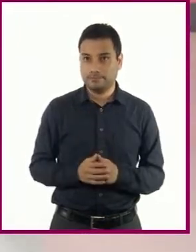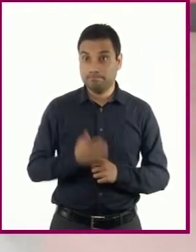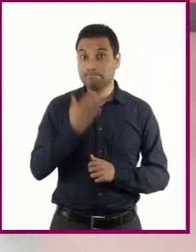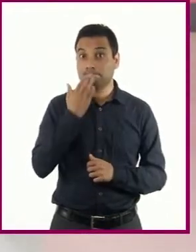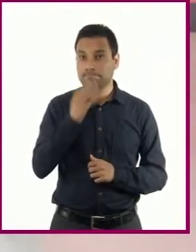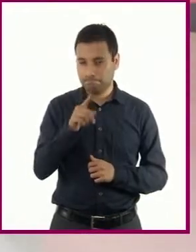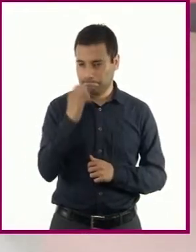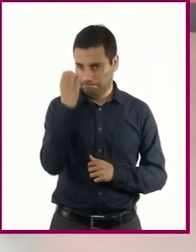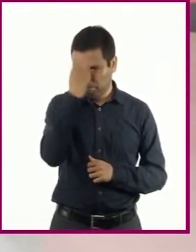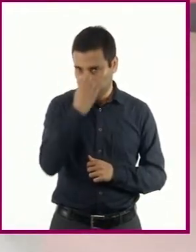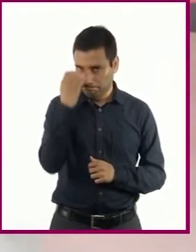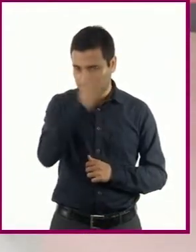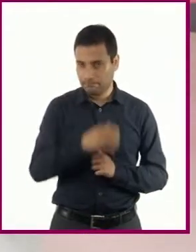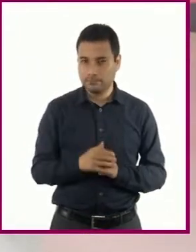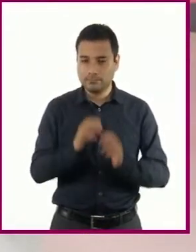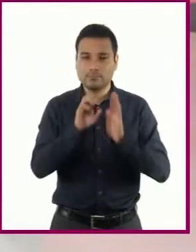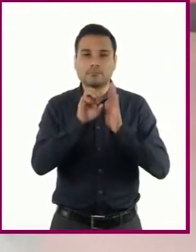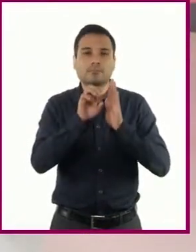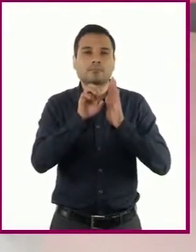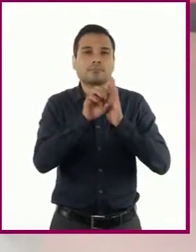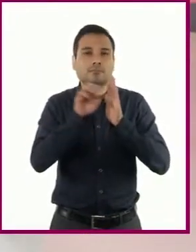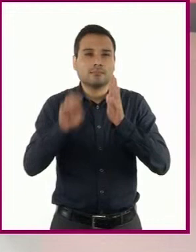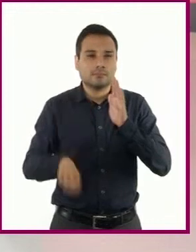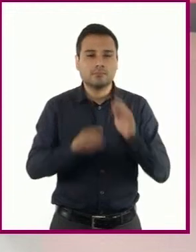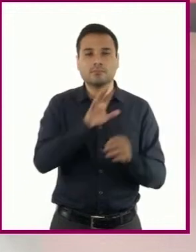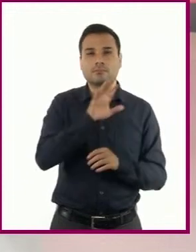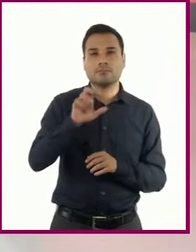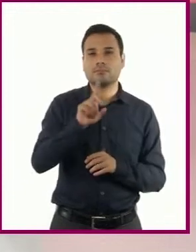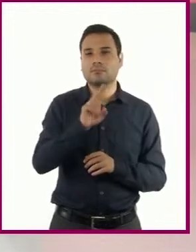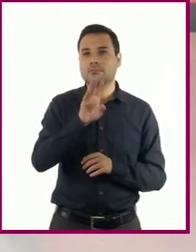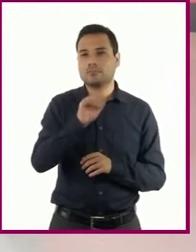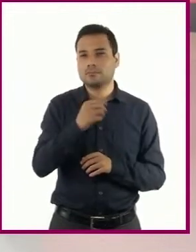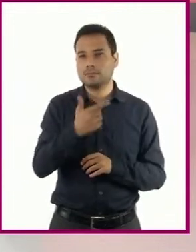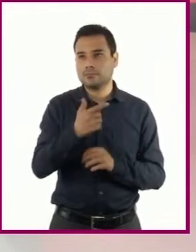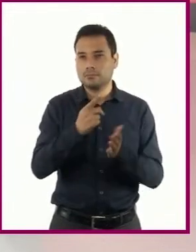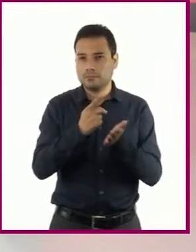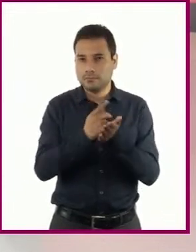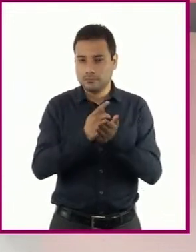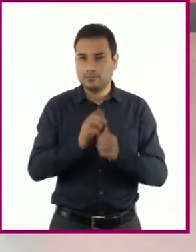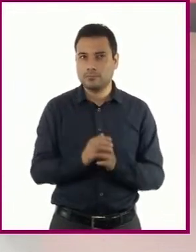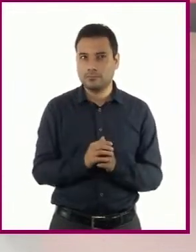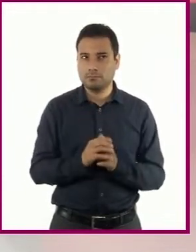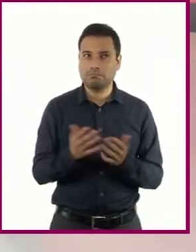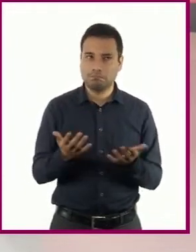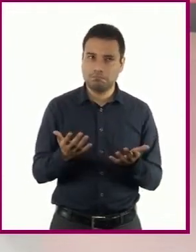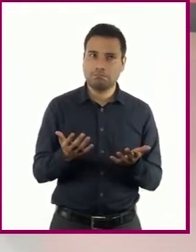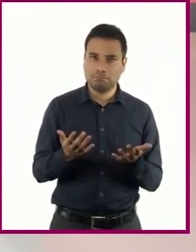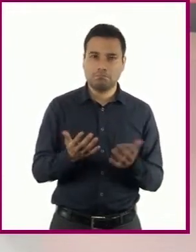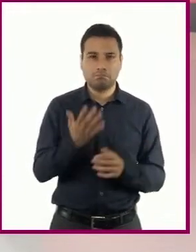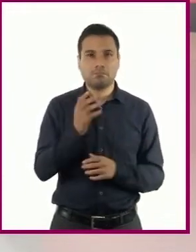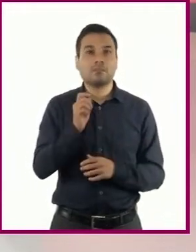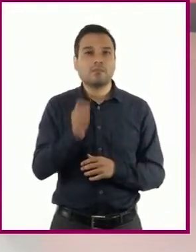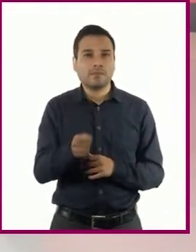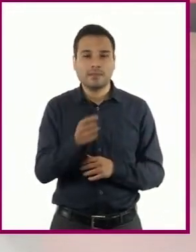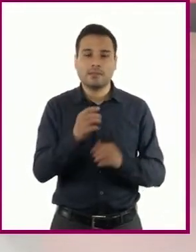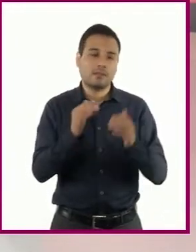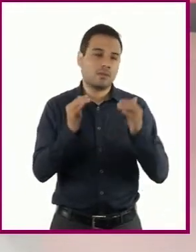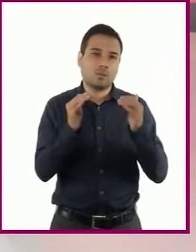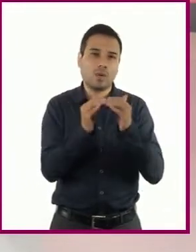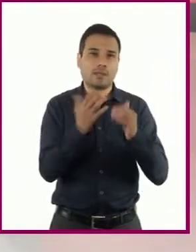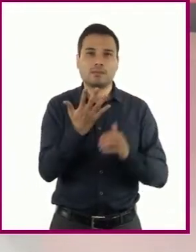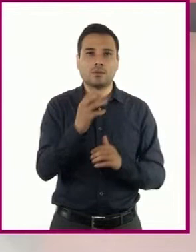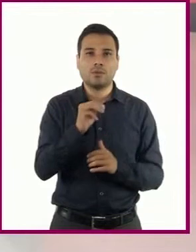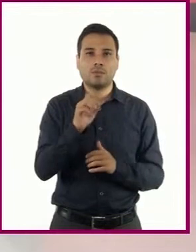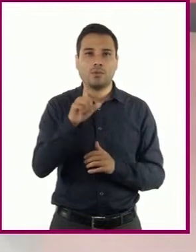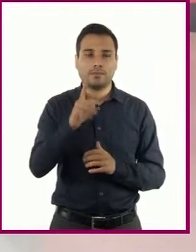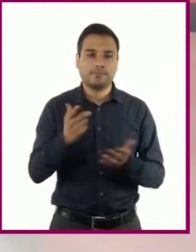Analicen la respuesta. Si medimos 539 gramos de plata, tendremos 5 mol de plata.